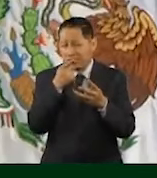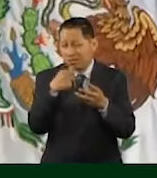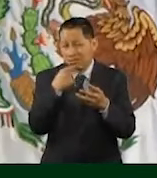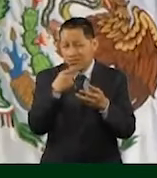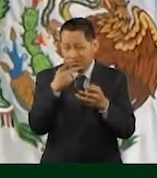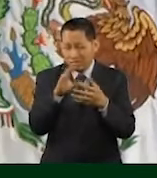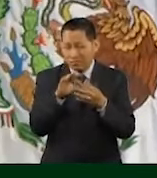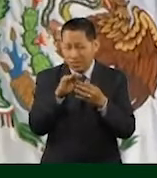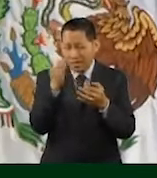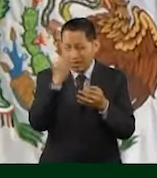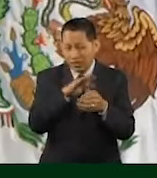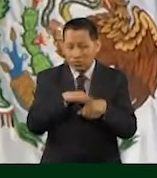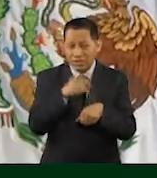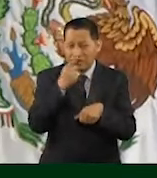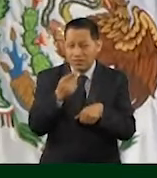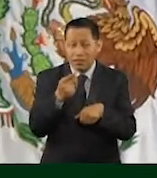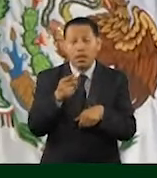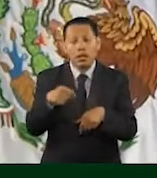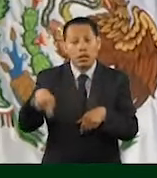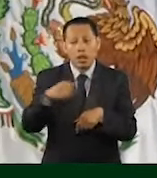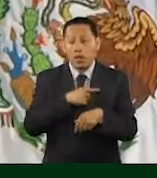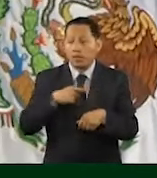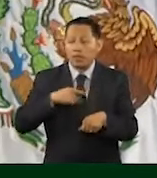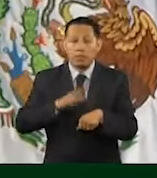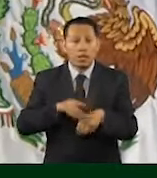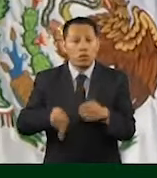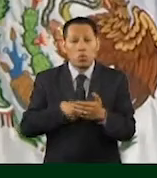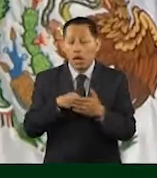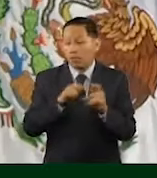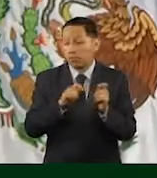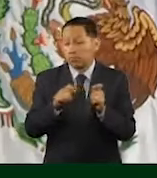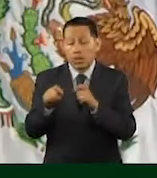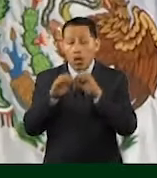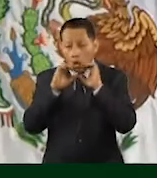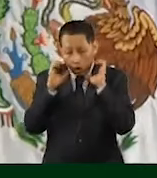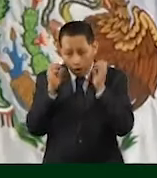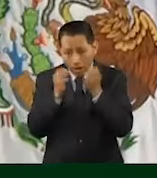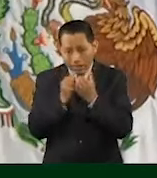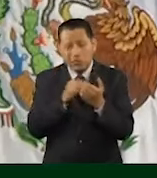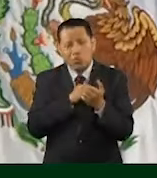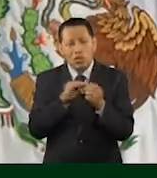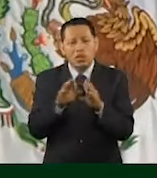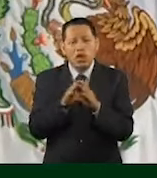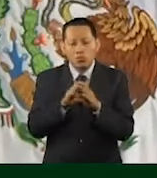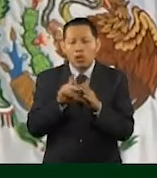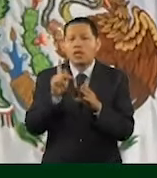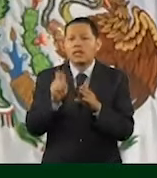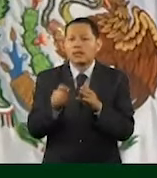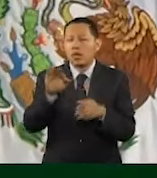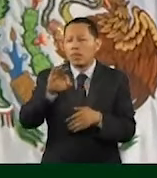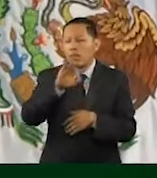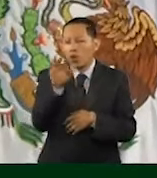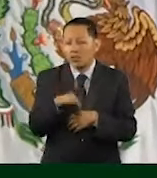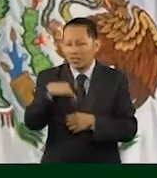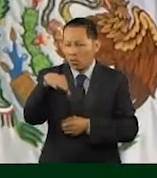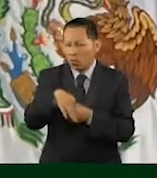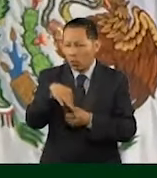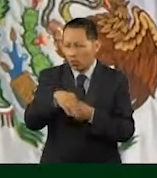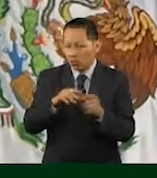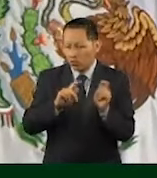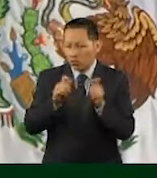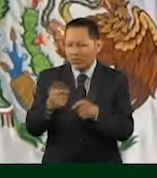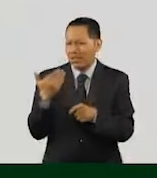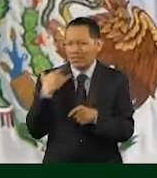les tendrían que asignar un mayor número de espacios de diputaciones en el congreso que fuera acorde al porcentaje de votos que obtuvieron en